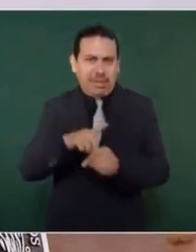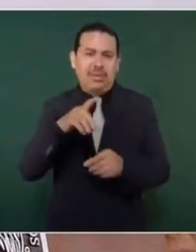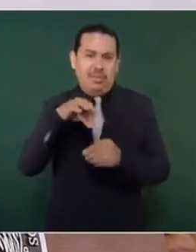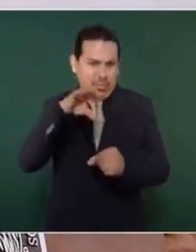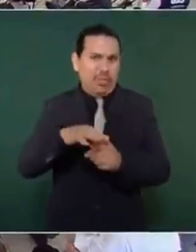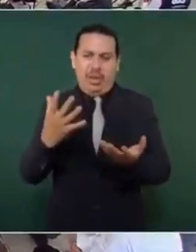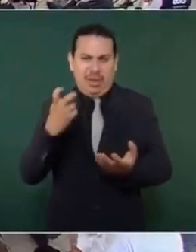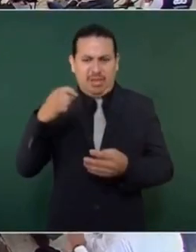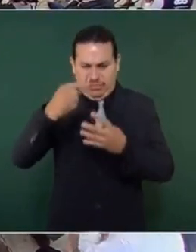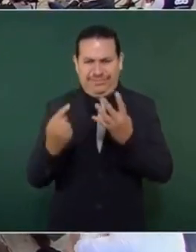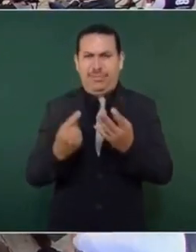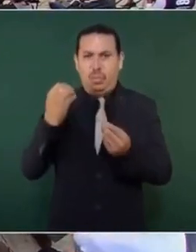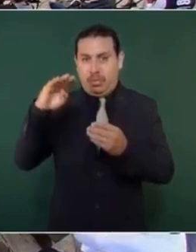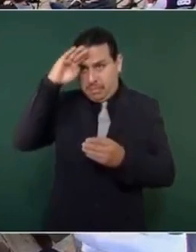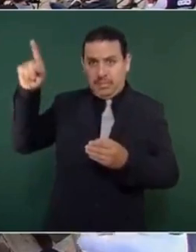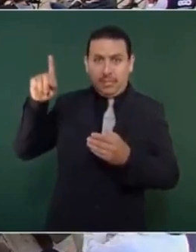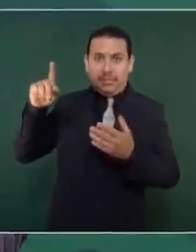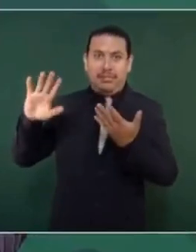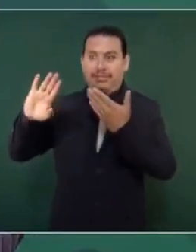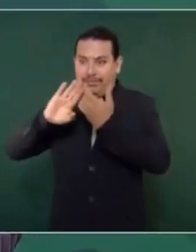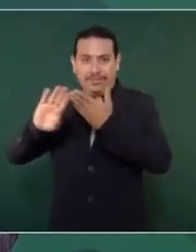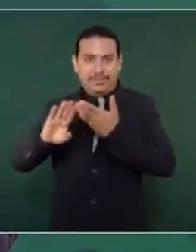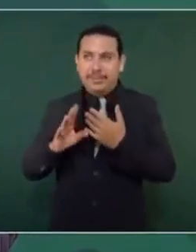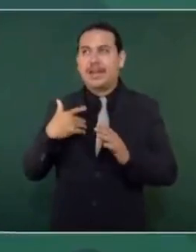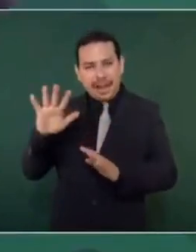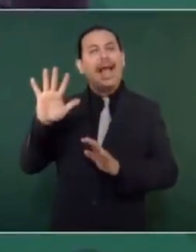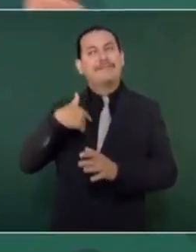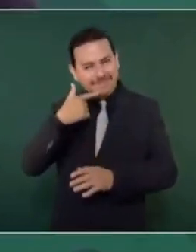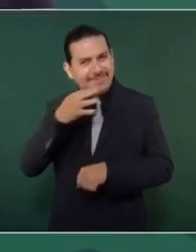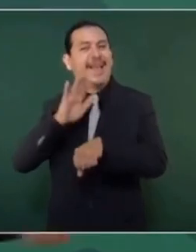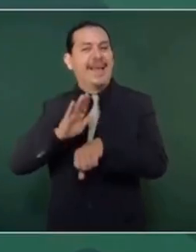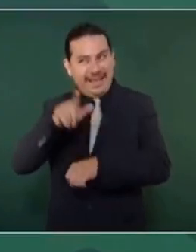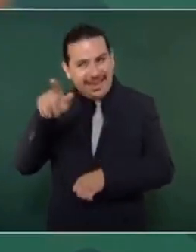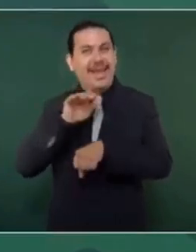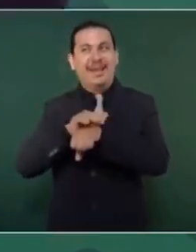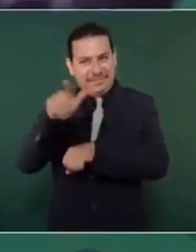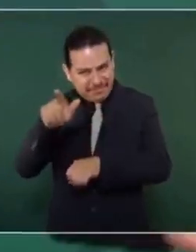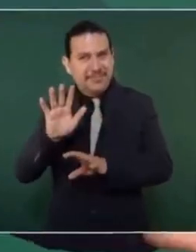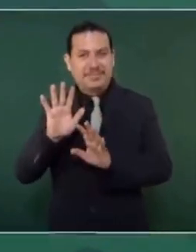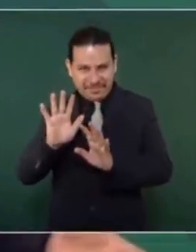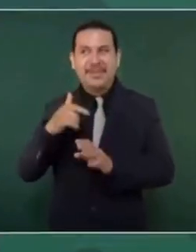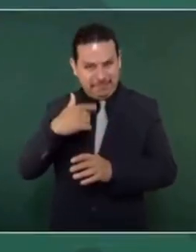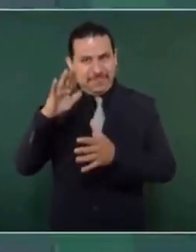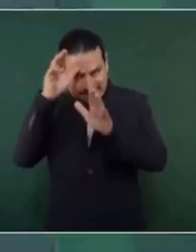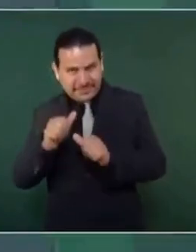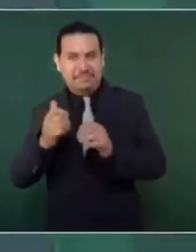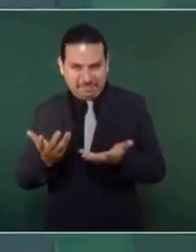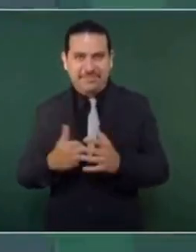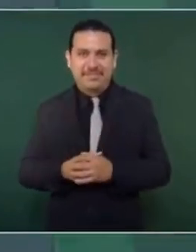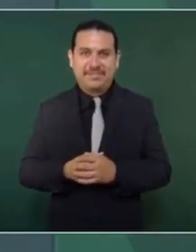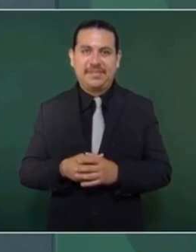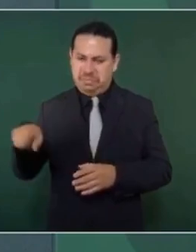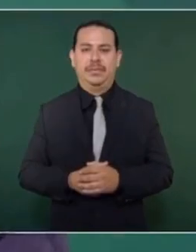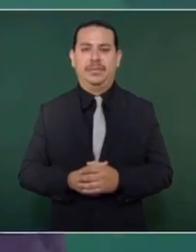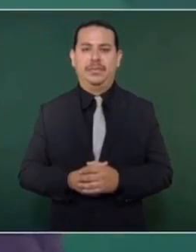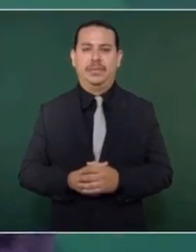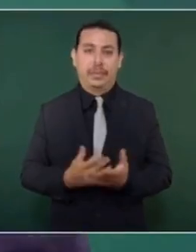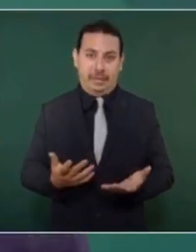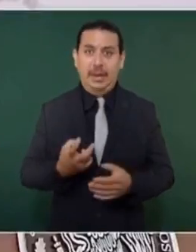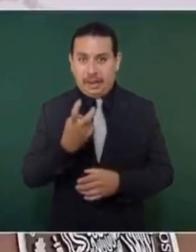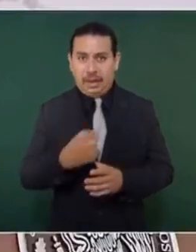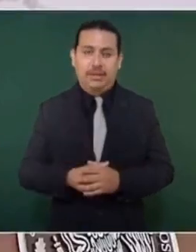Pero todo esto en plan de amigos, ¿eh? O sea, nada más para ver si van cambiando